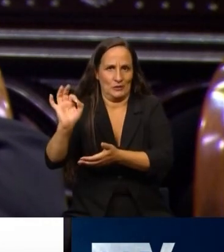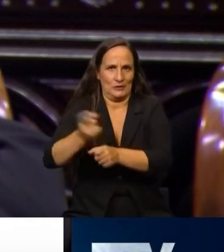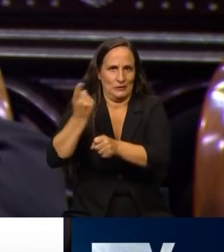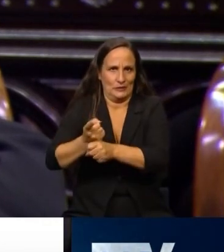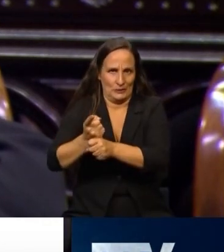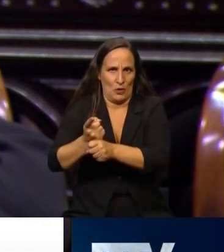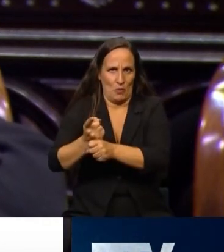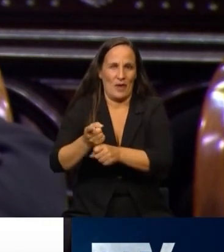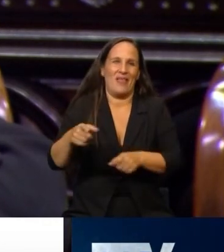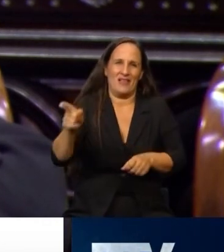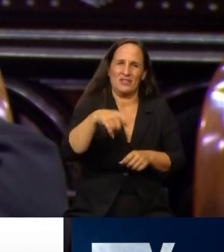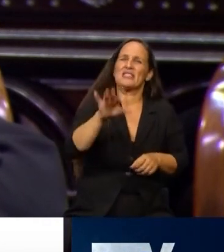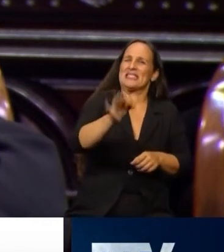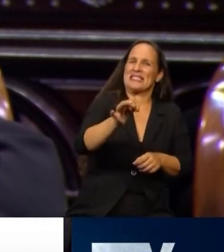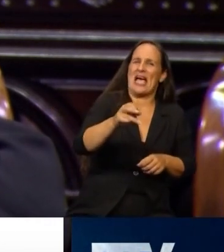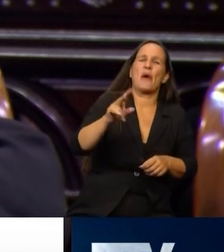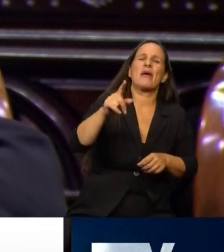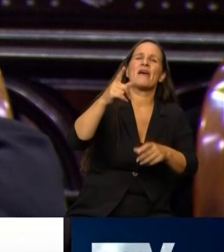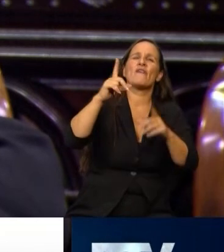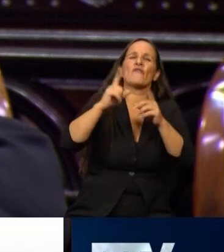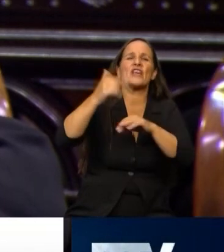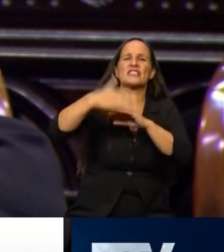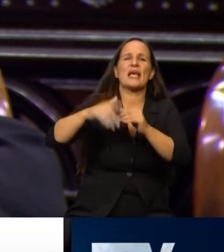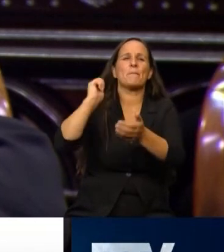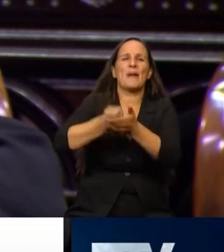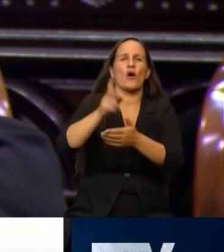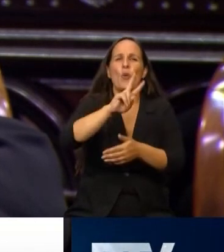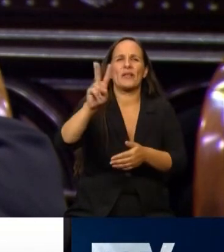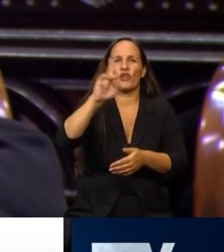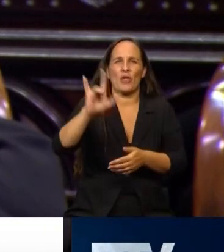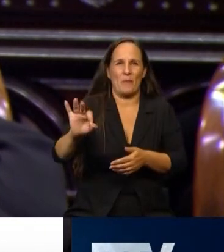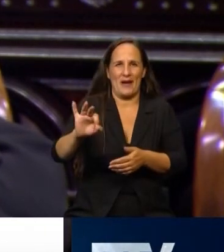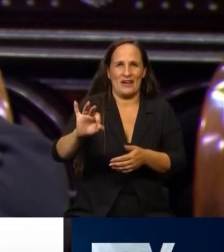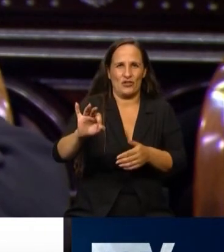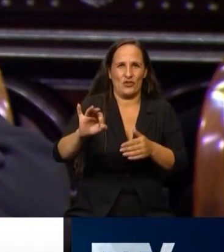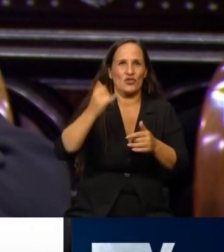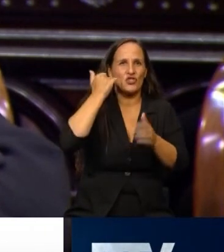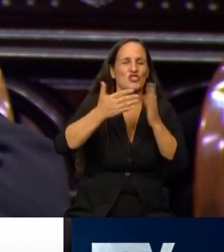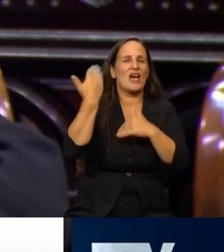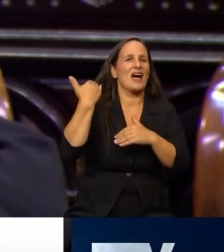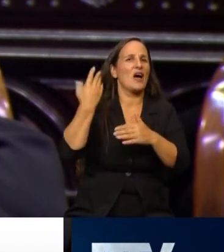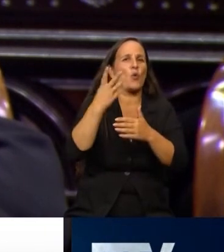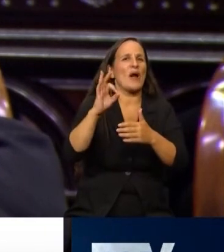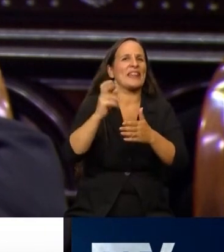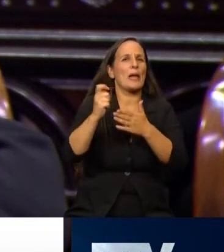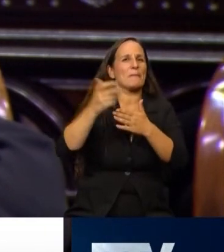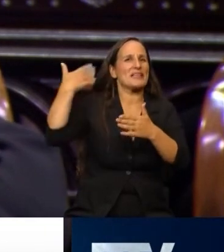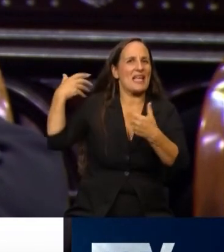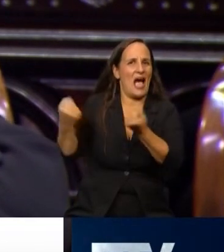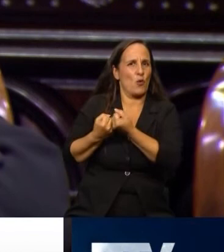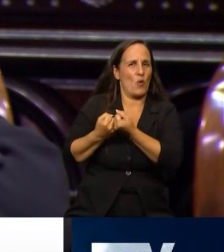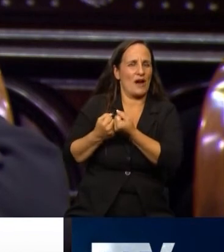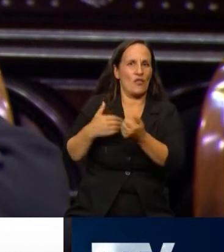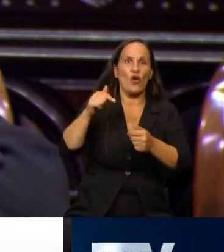sabían que este pago se tenía que hacer el 22 de marzo y 40 meses que se acordó. A los empujones y a